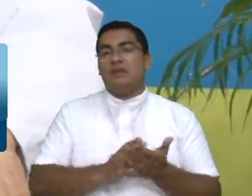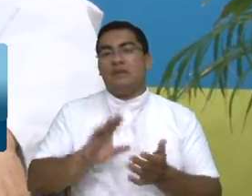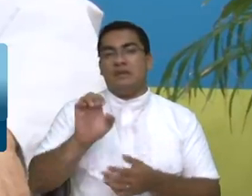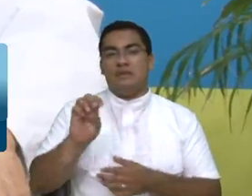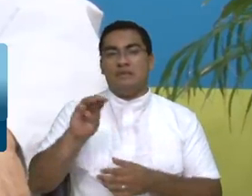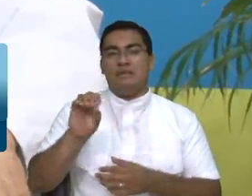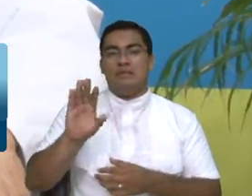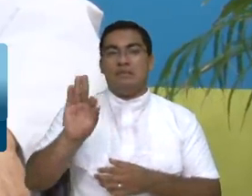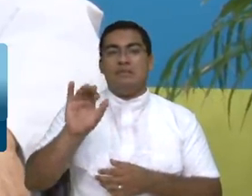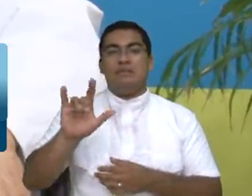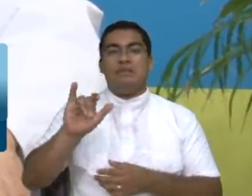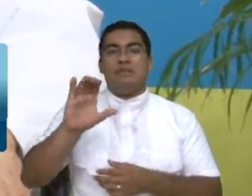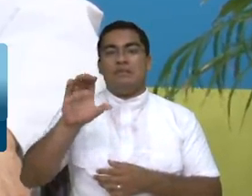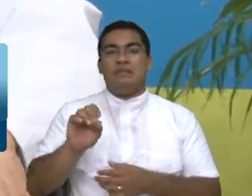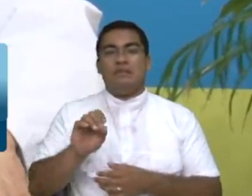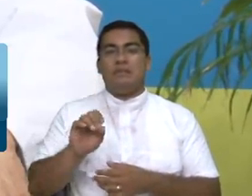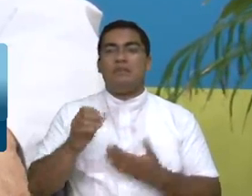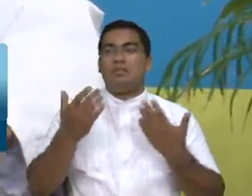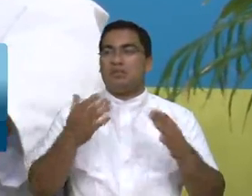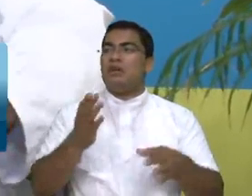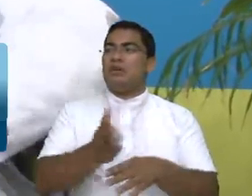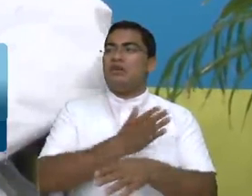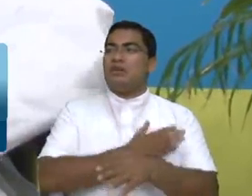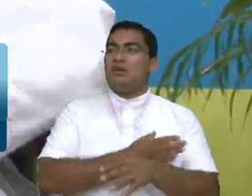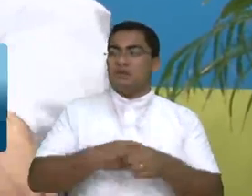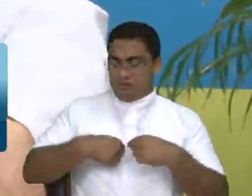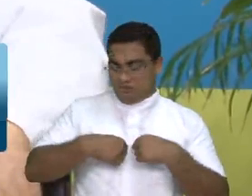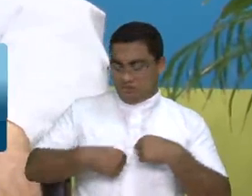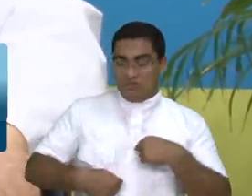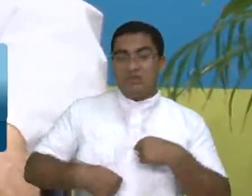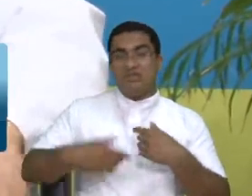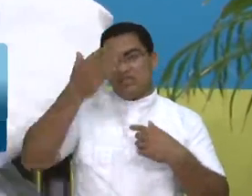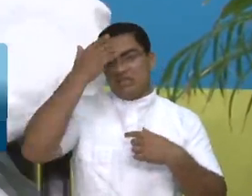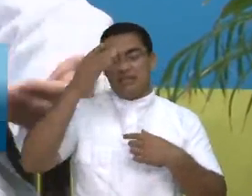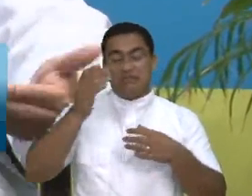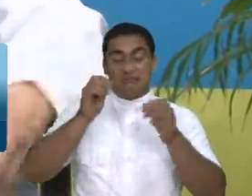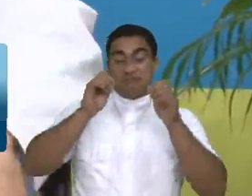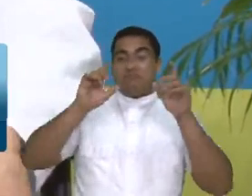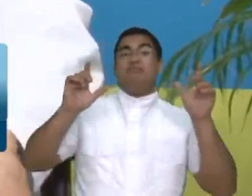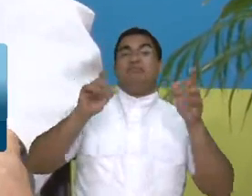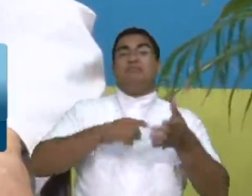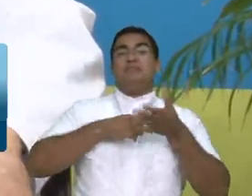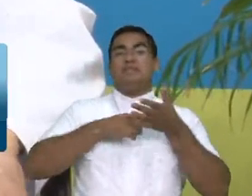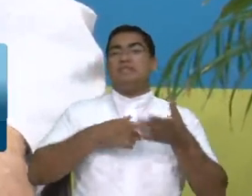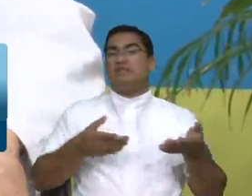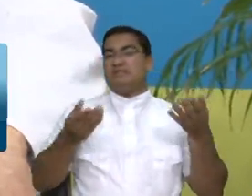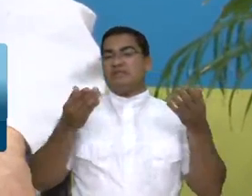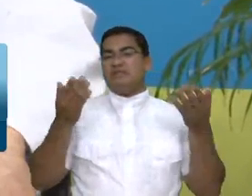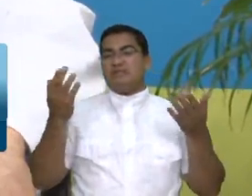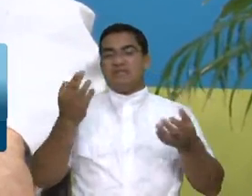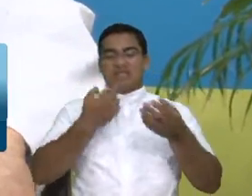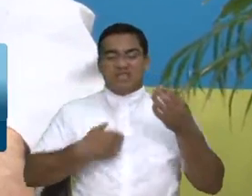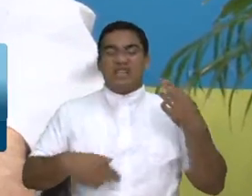incluso han ido a cirugías y todo, hasta ese momento de la misma cirugía, pues al tener un sangrado abundante durante la